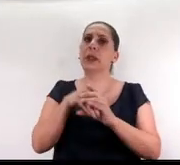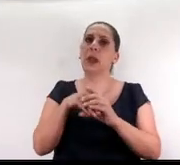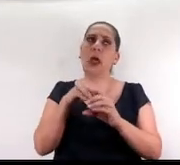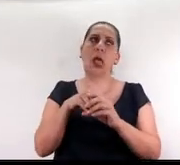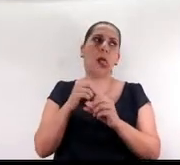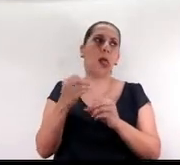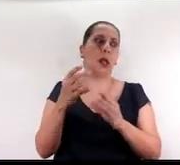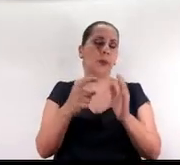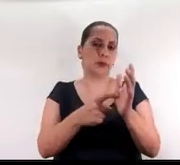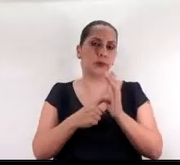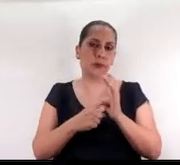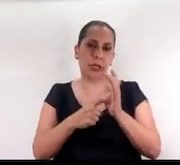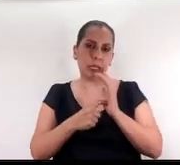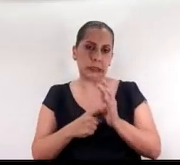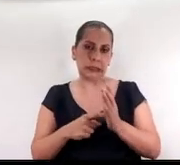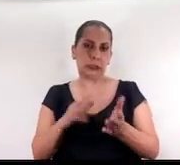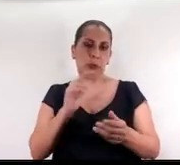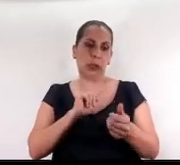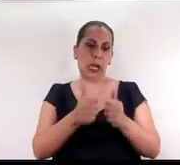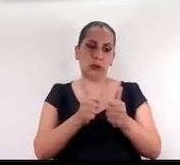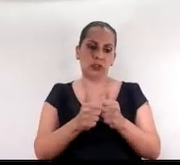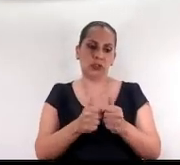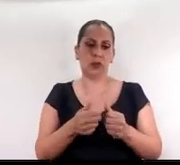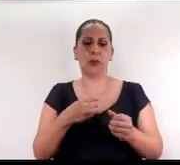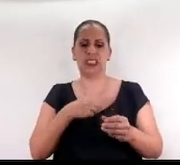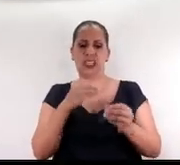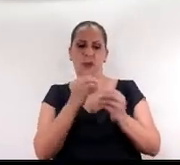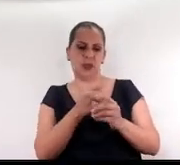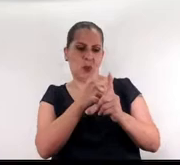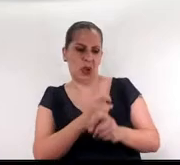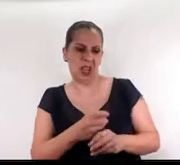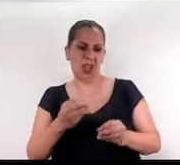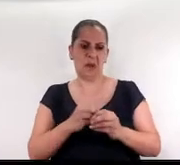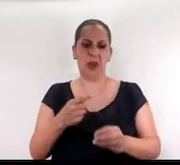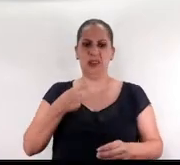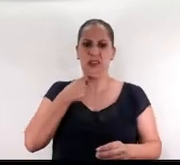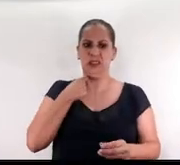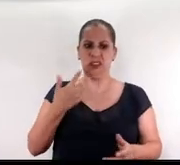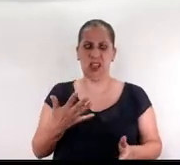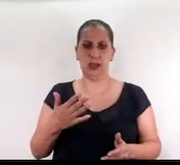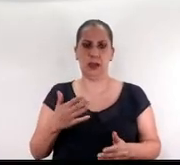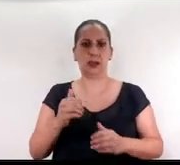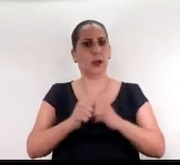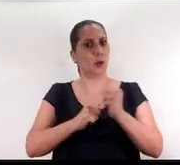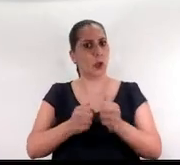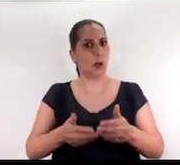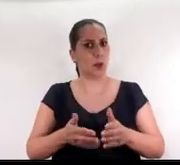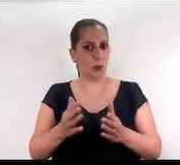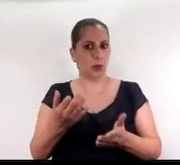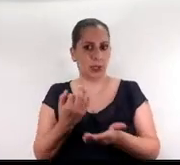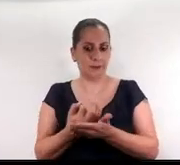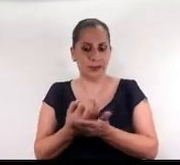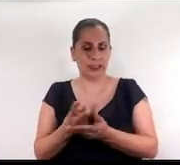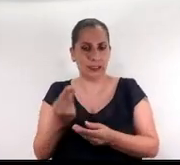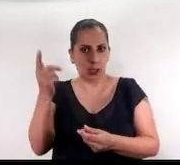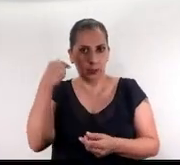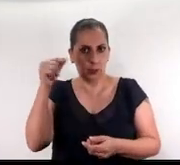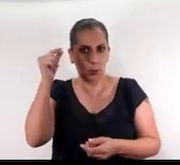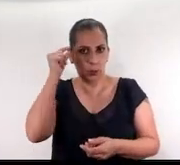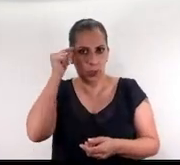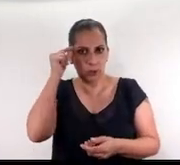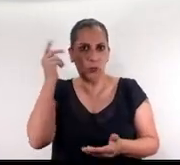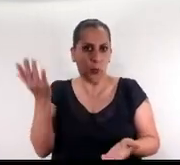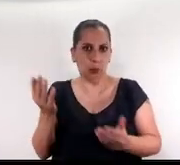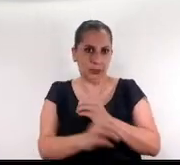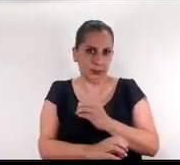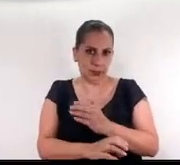para que sea mucho más compleja y más cara que una obra pública financiada por el gobierno, por